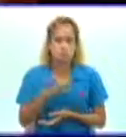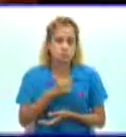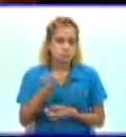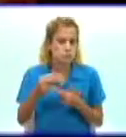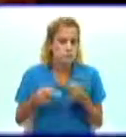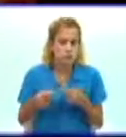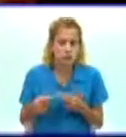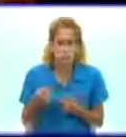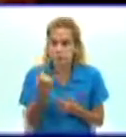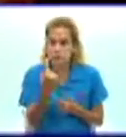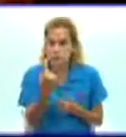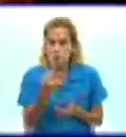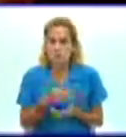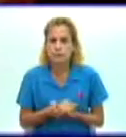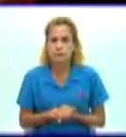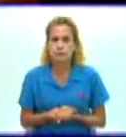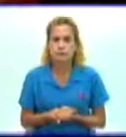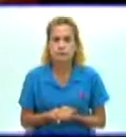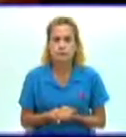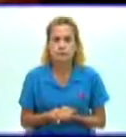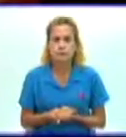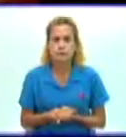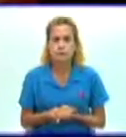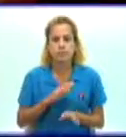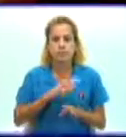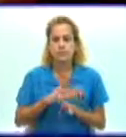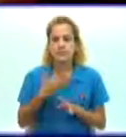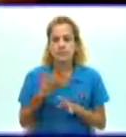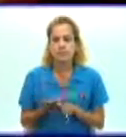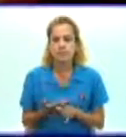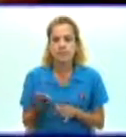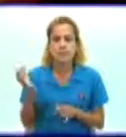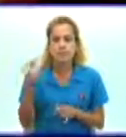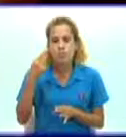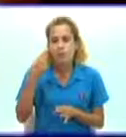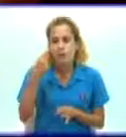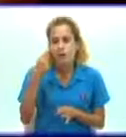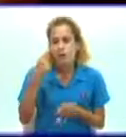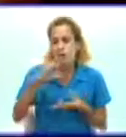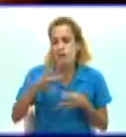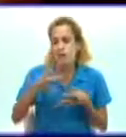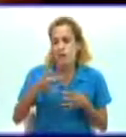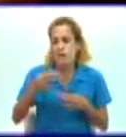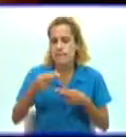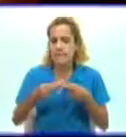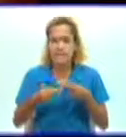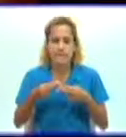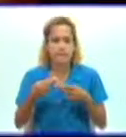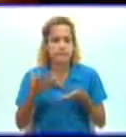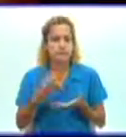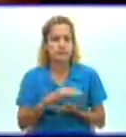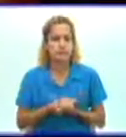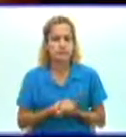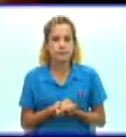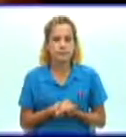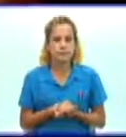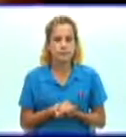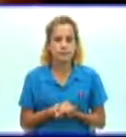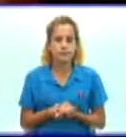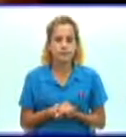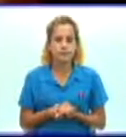lo analicen, que vean el razonamiento y bueno, después vamos a ver la manera en que debieron operar en un ejercicio de este tipo.